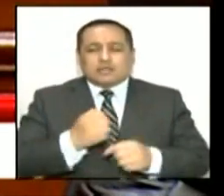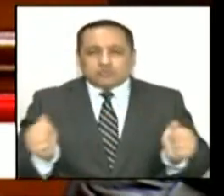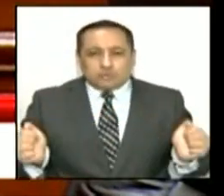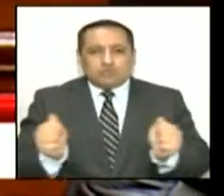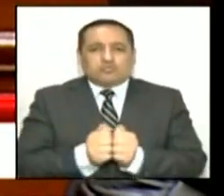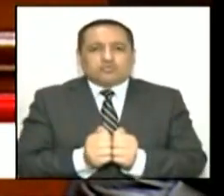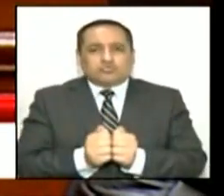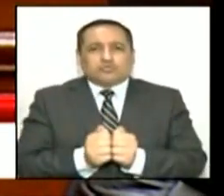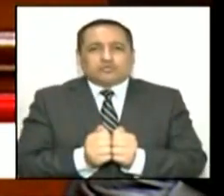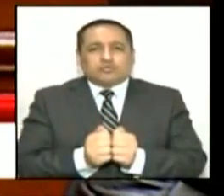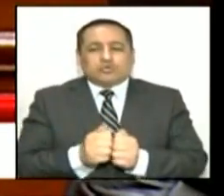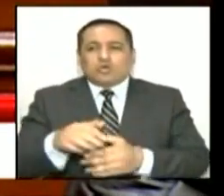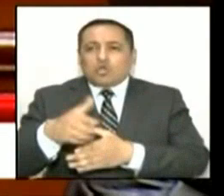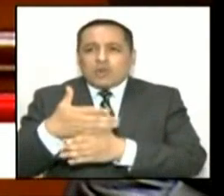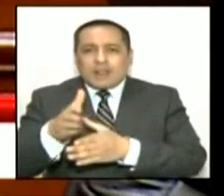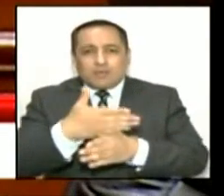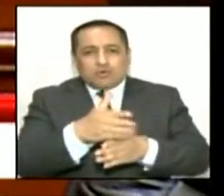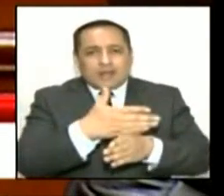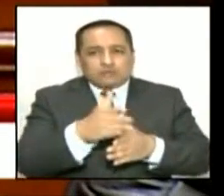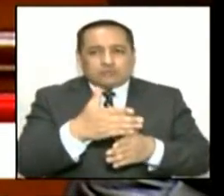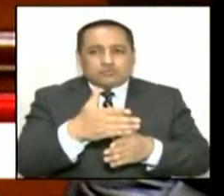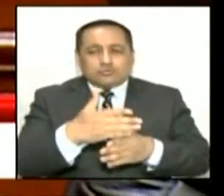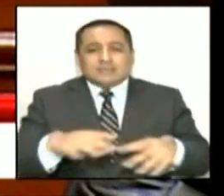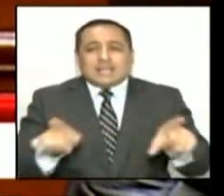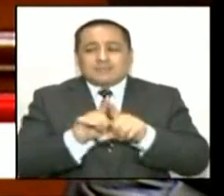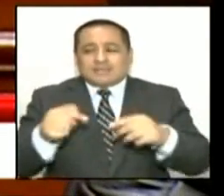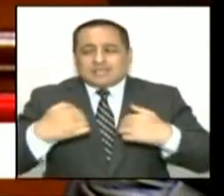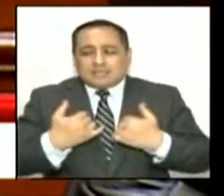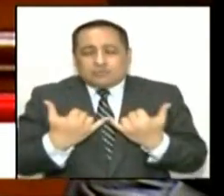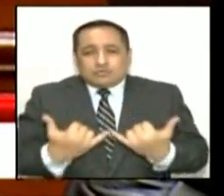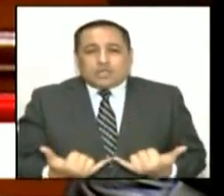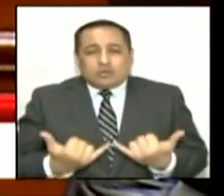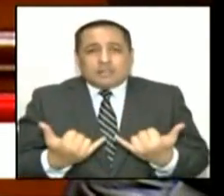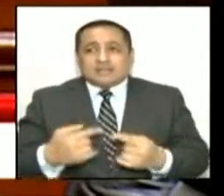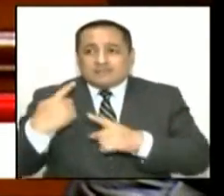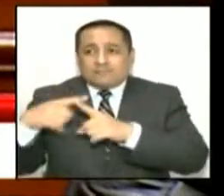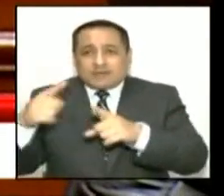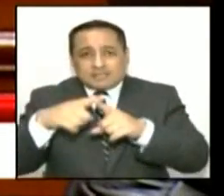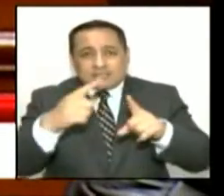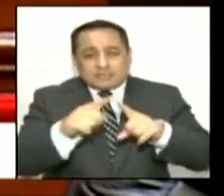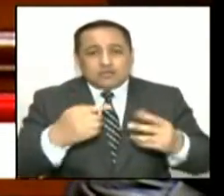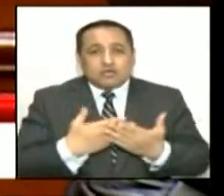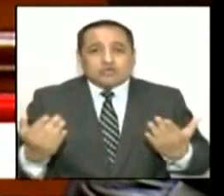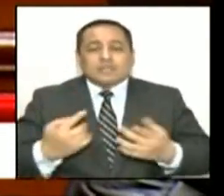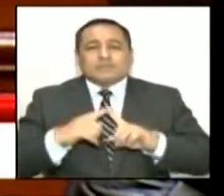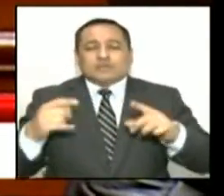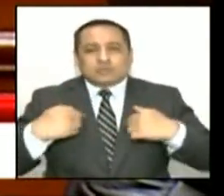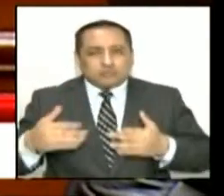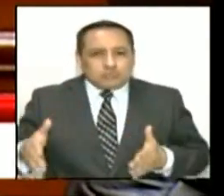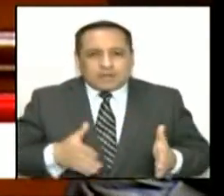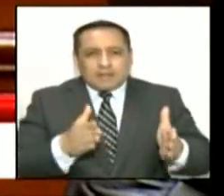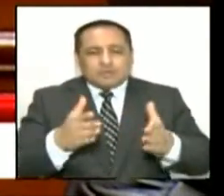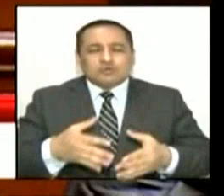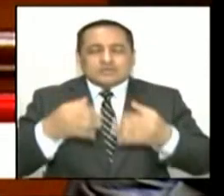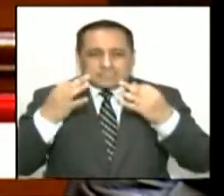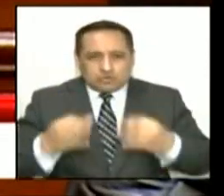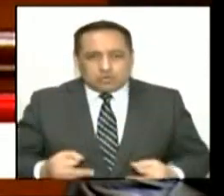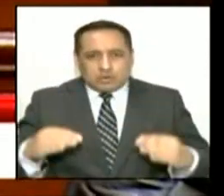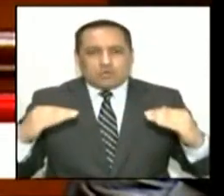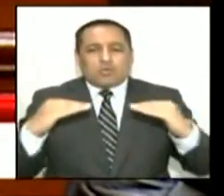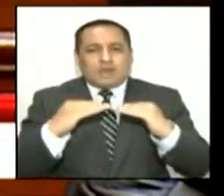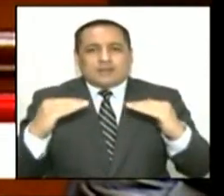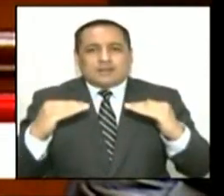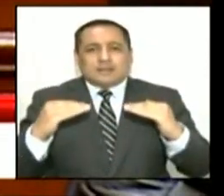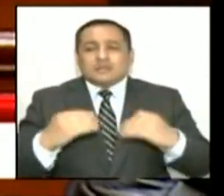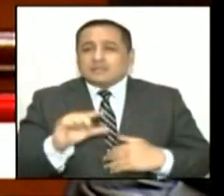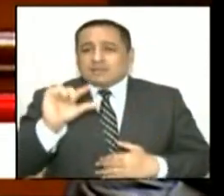juntos, colaborando. Tendremos nuestras diferencias, pero tenemos un rumbo y un objetivo común. Estamos